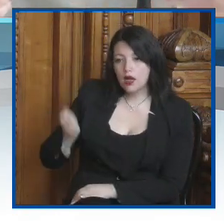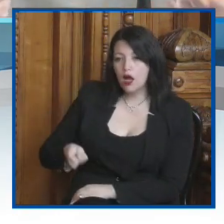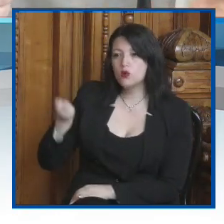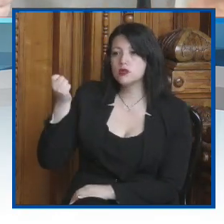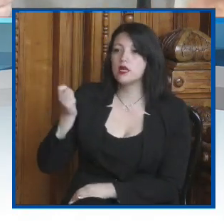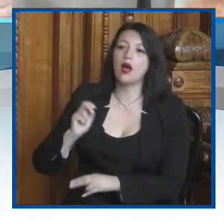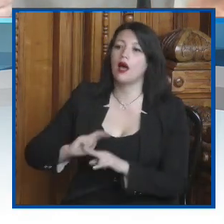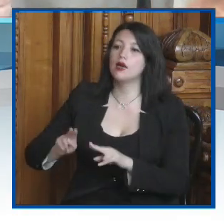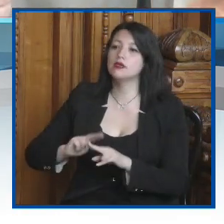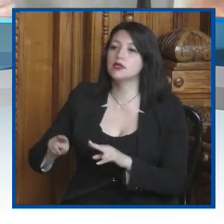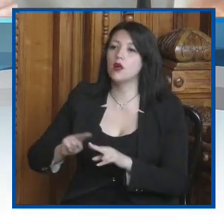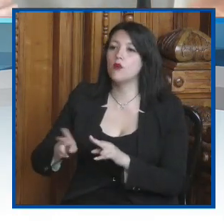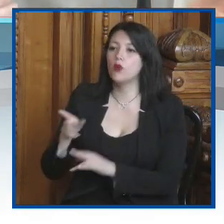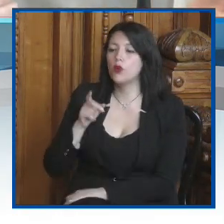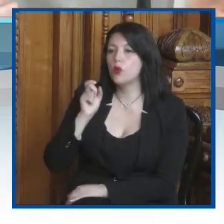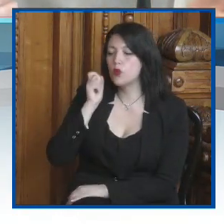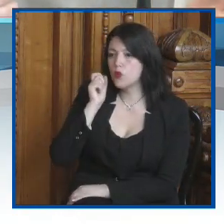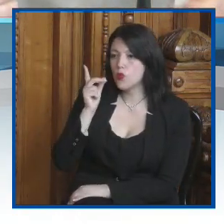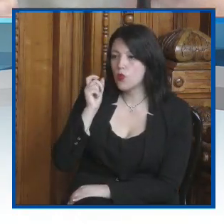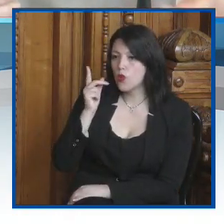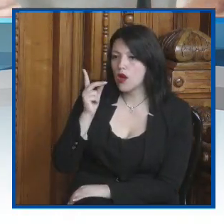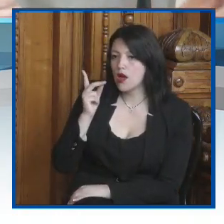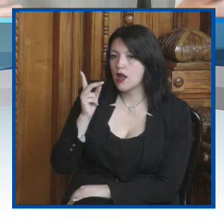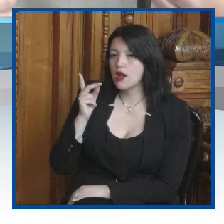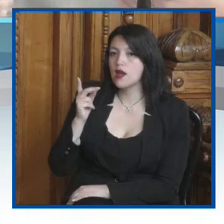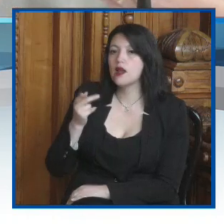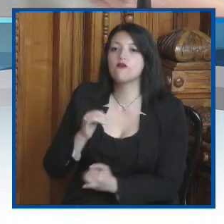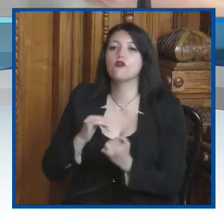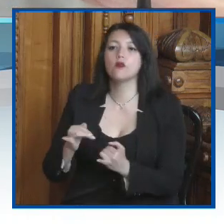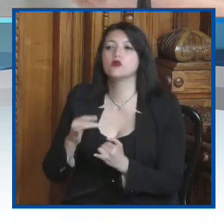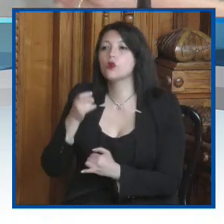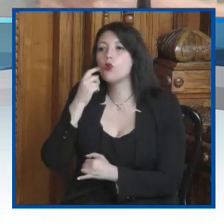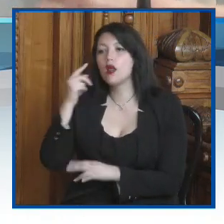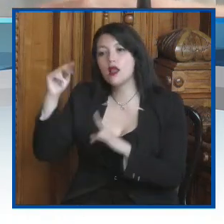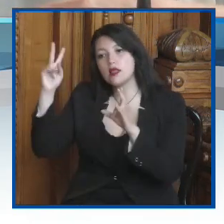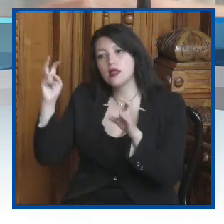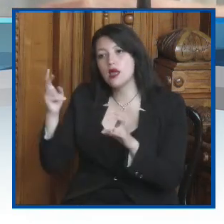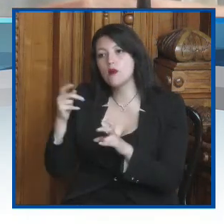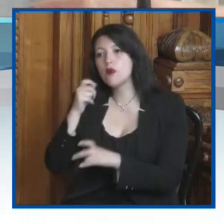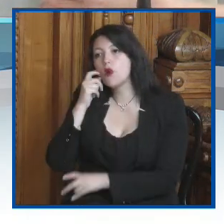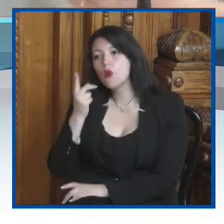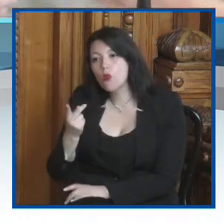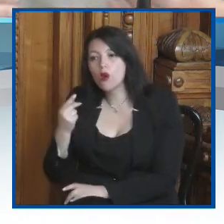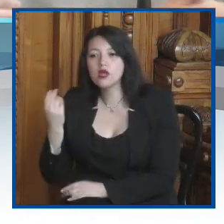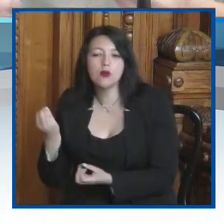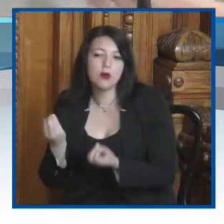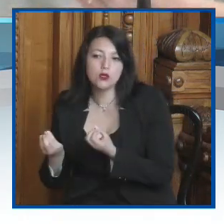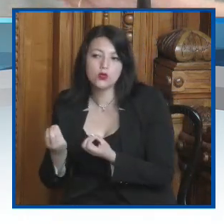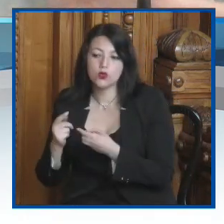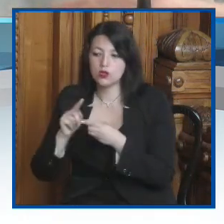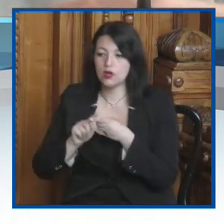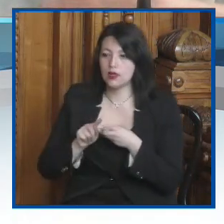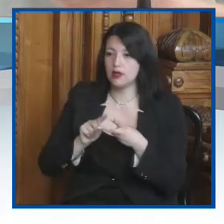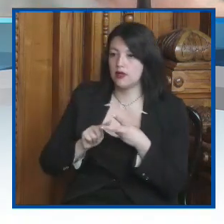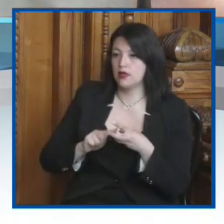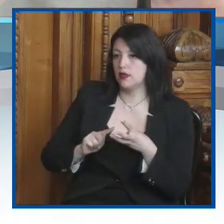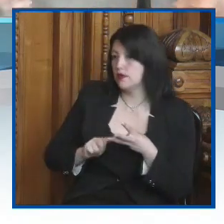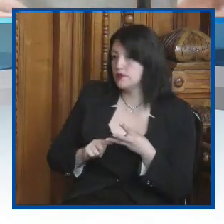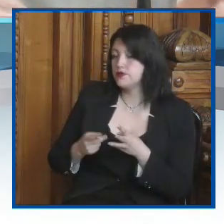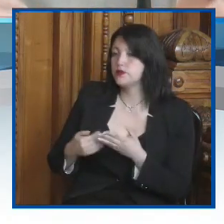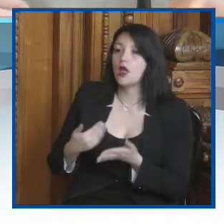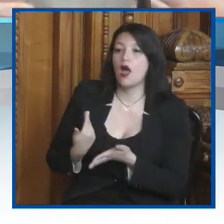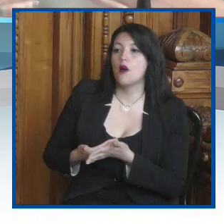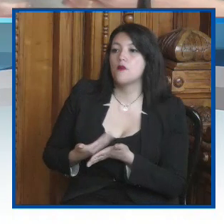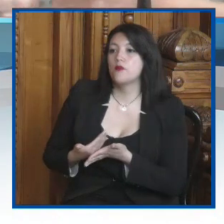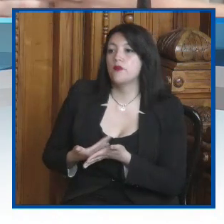resolvemos, qué tipo de materia se trata cada una, cuál fue la salida de cada causa, si fue una sentencia, si fue una probation,